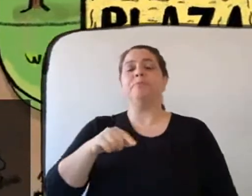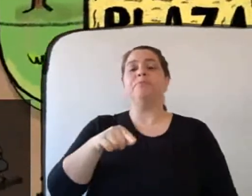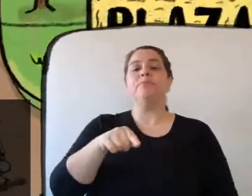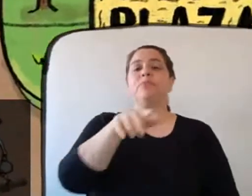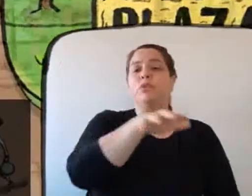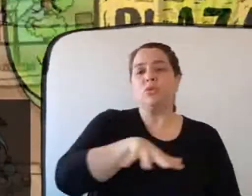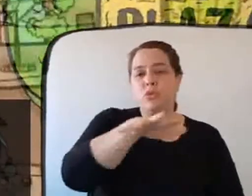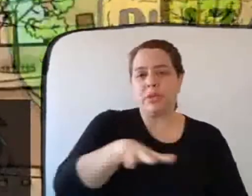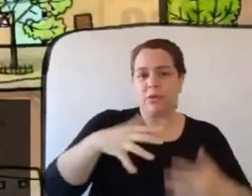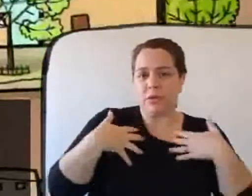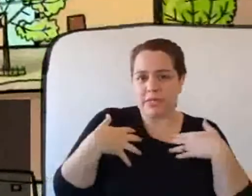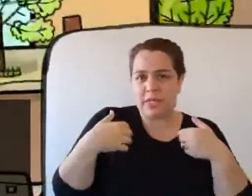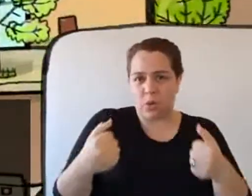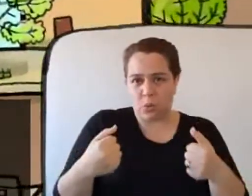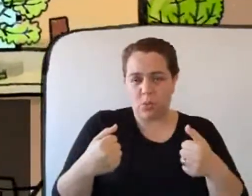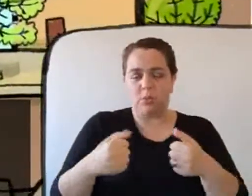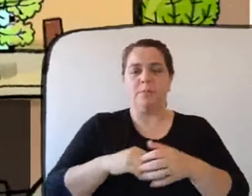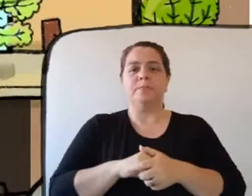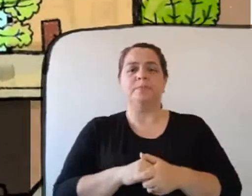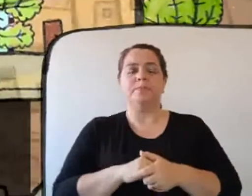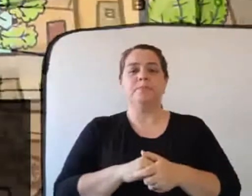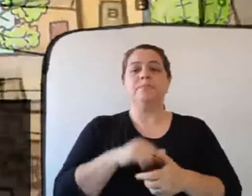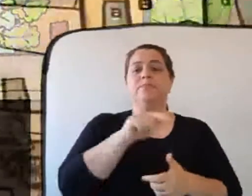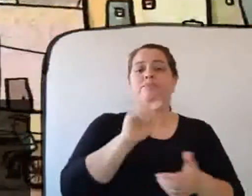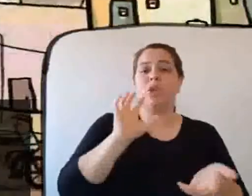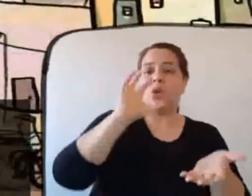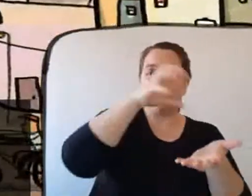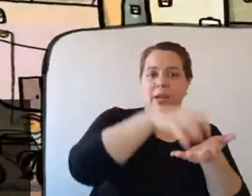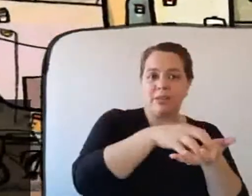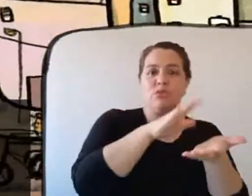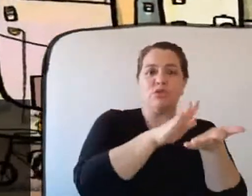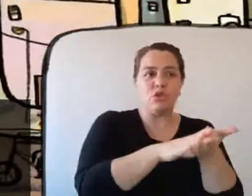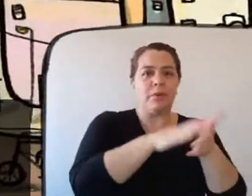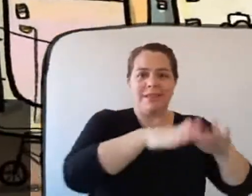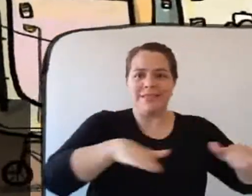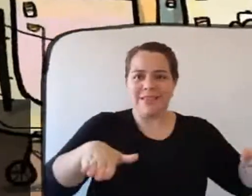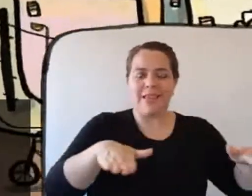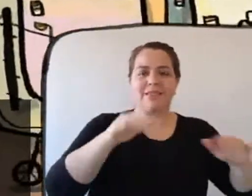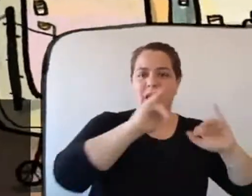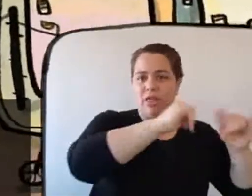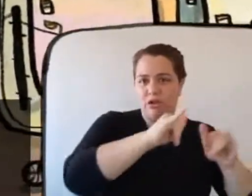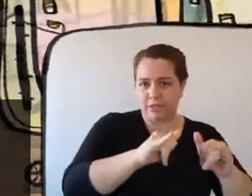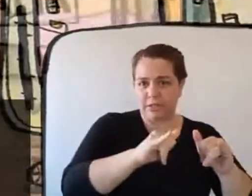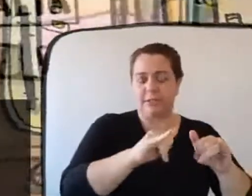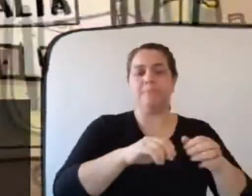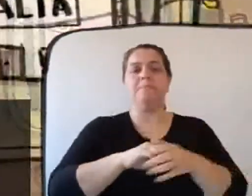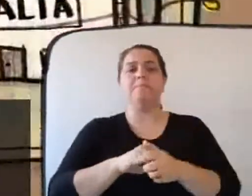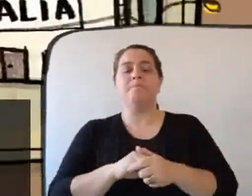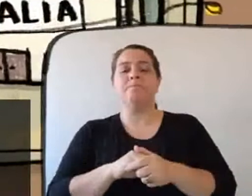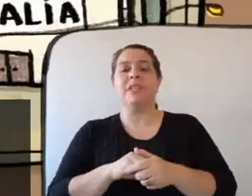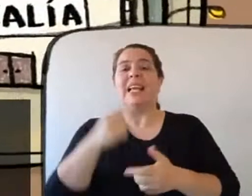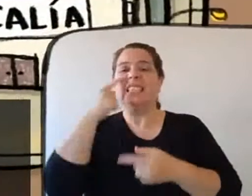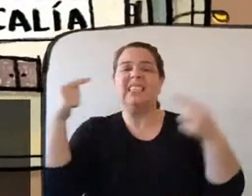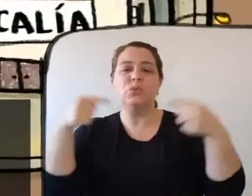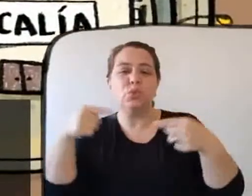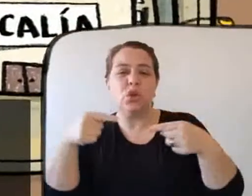el centro de salud, el organismo de niñez y adolescencia, las